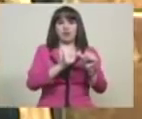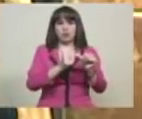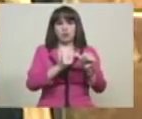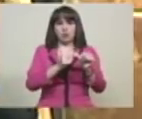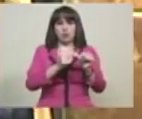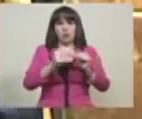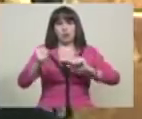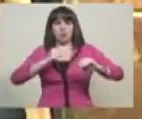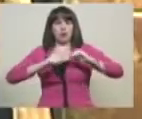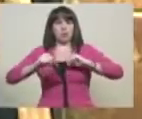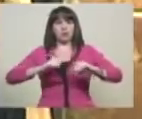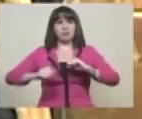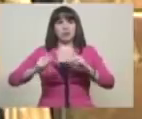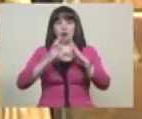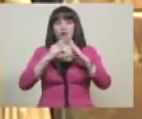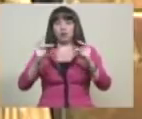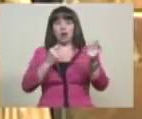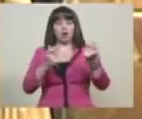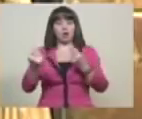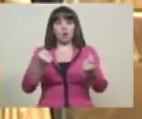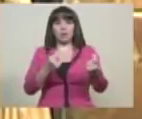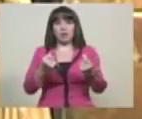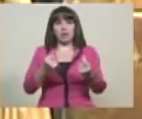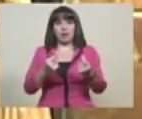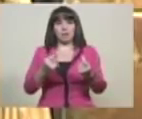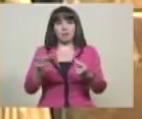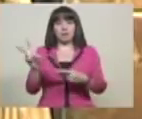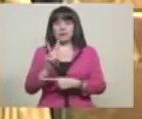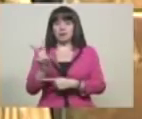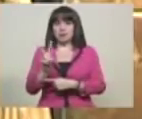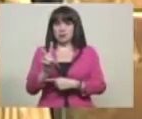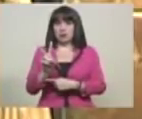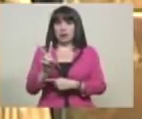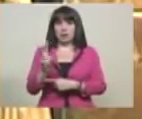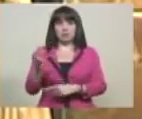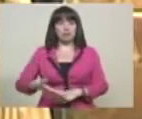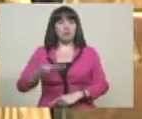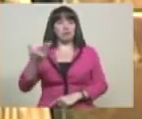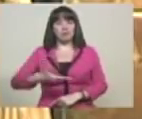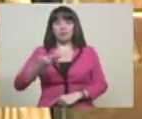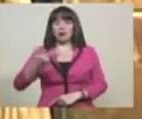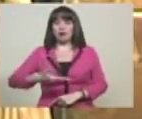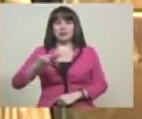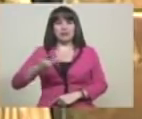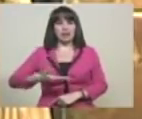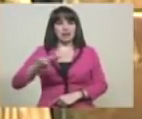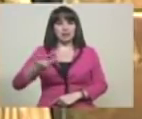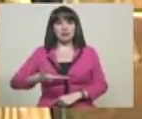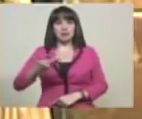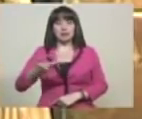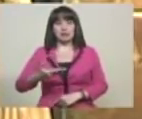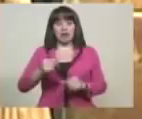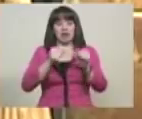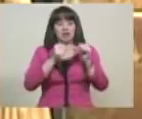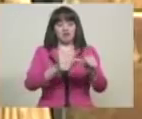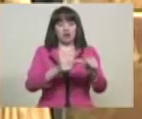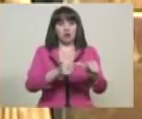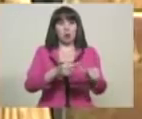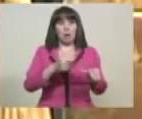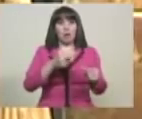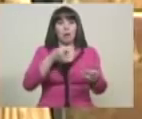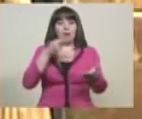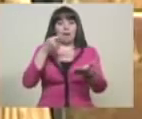el movimiento de toda la economía, fundamentalmente para el movimiento de la fijación